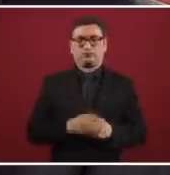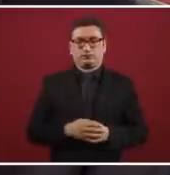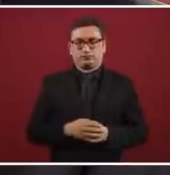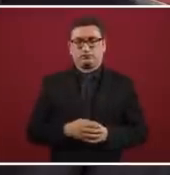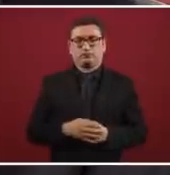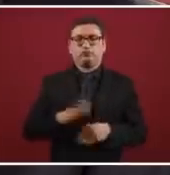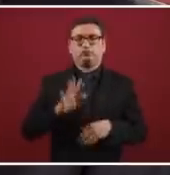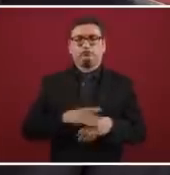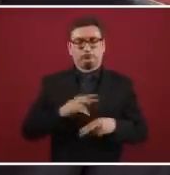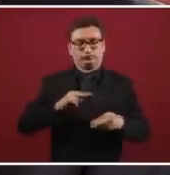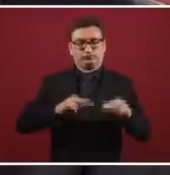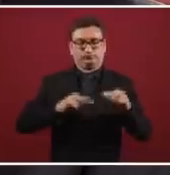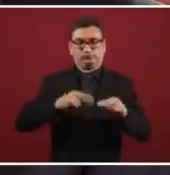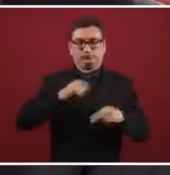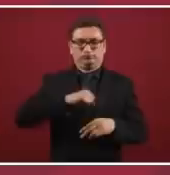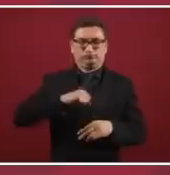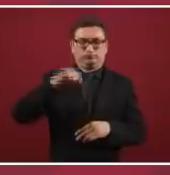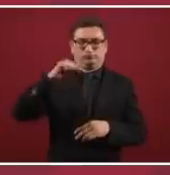conformidad con la inflación.